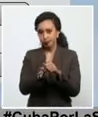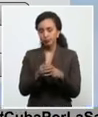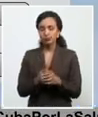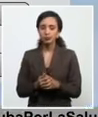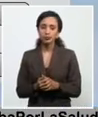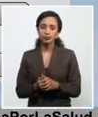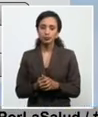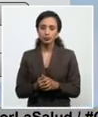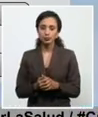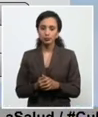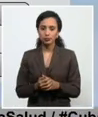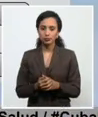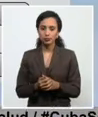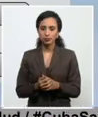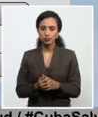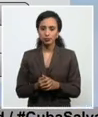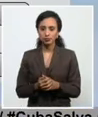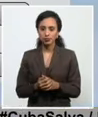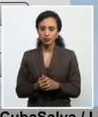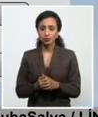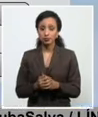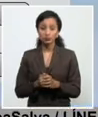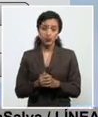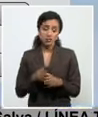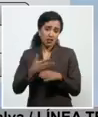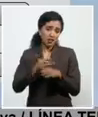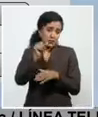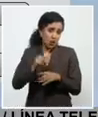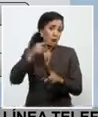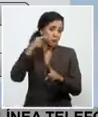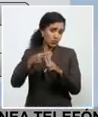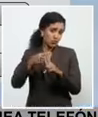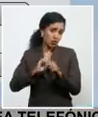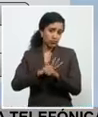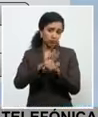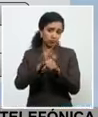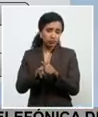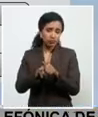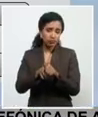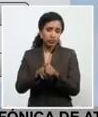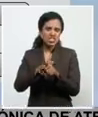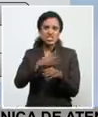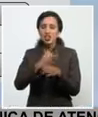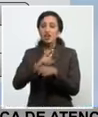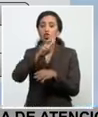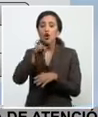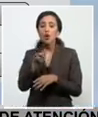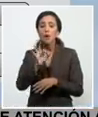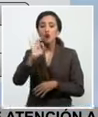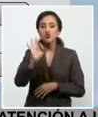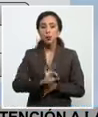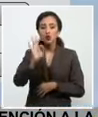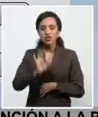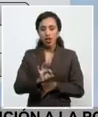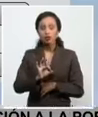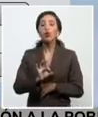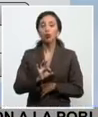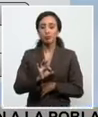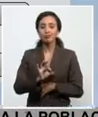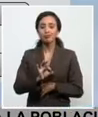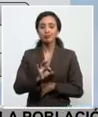el SARS-CoV-2, o sea, fueron positivos. Esto representa el 2,8% de las muestras